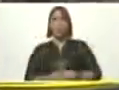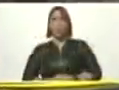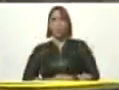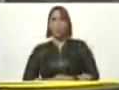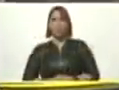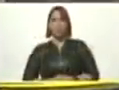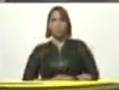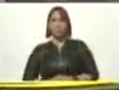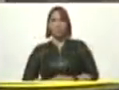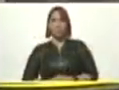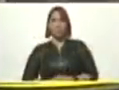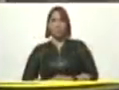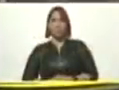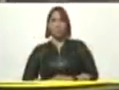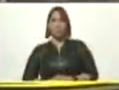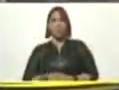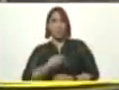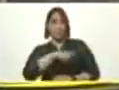cosa impresionante